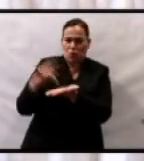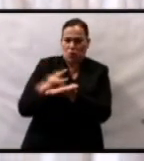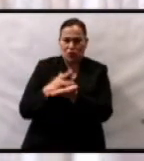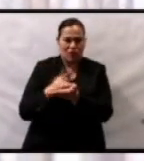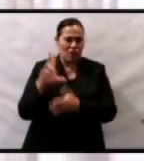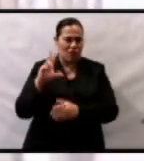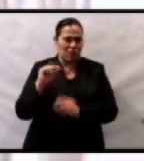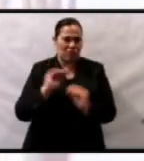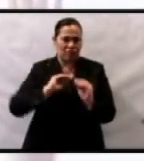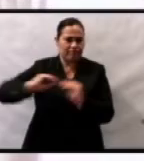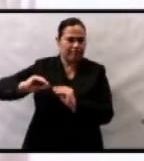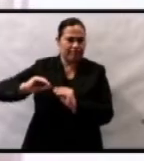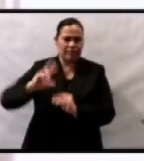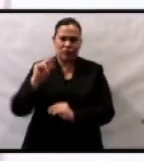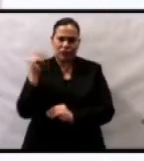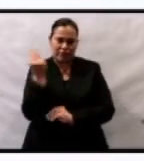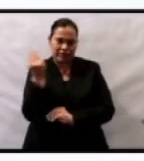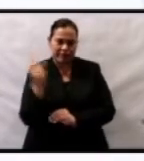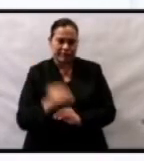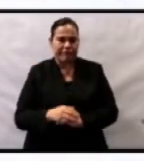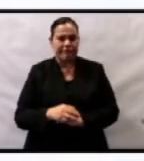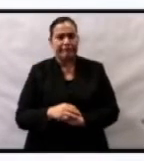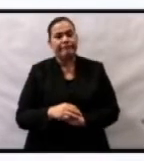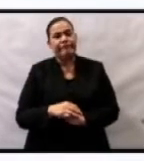futuras administraciones.